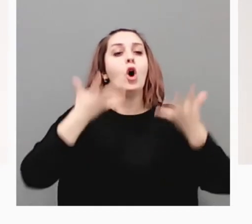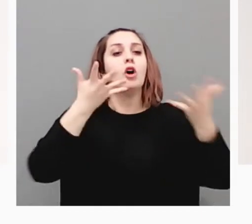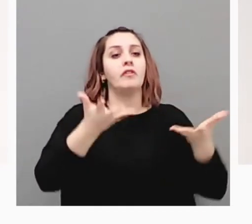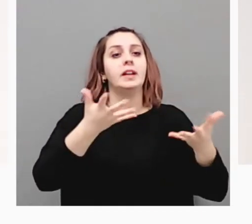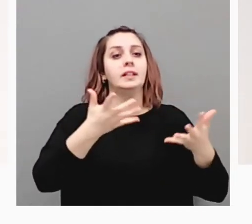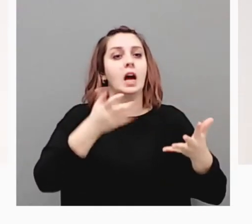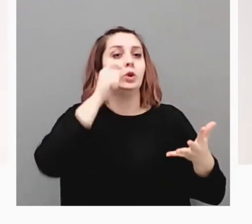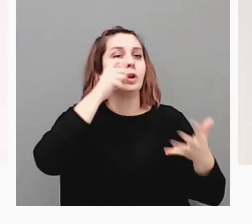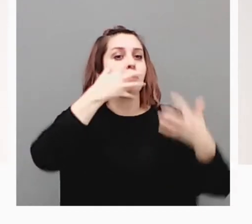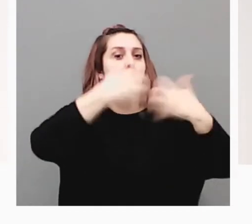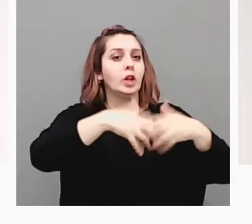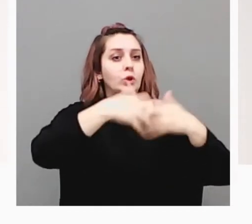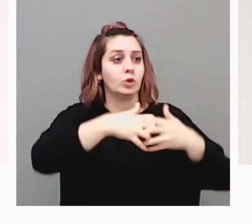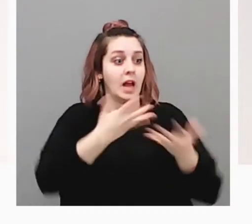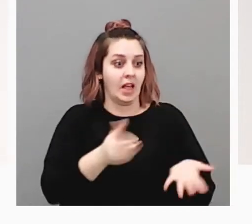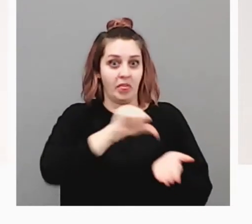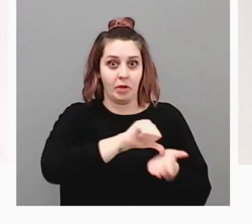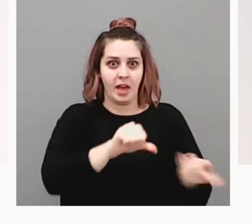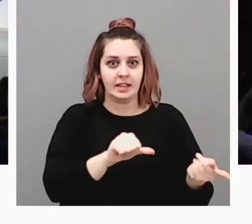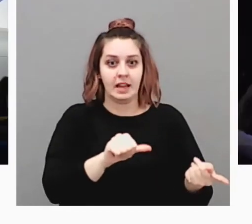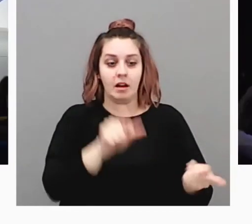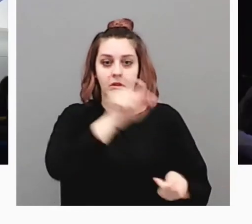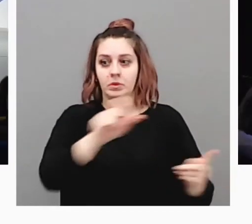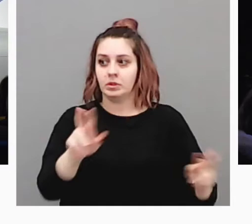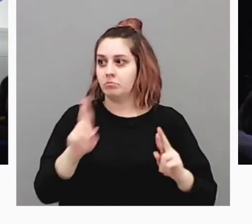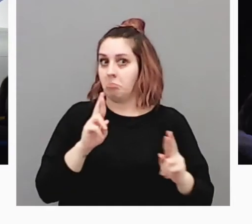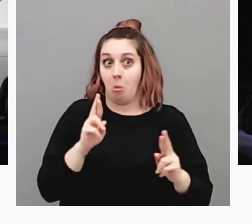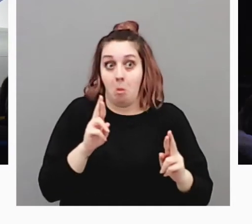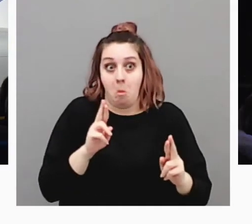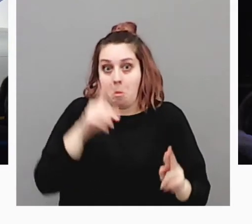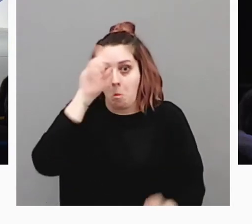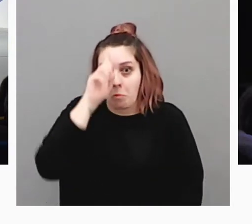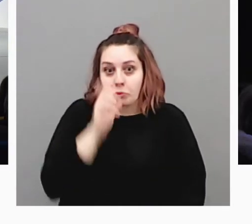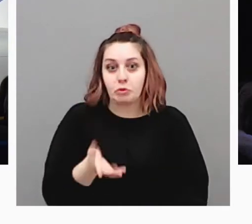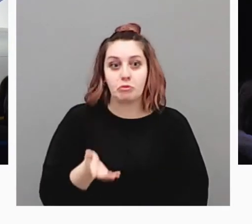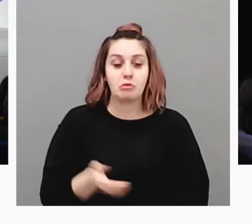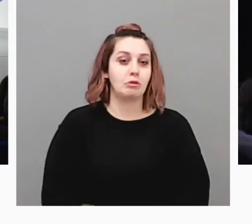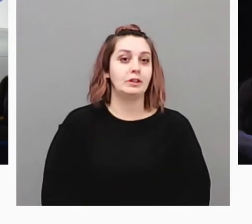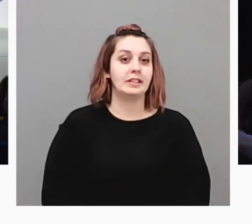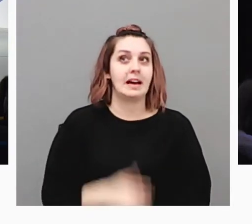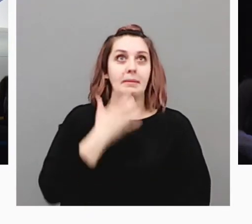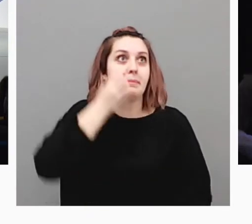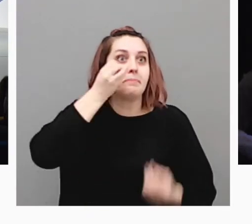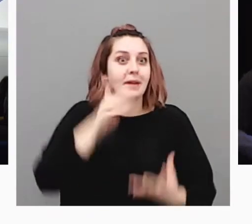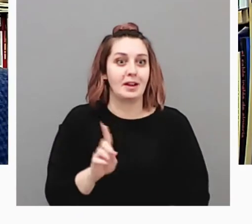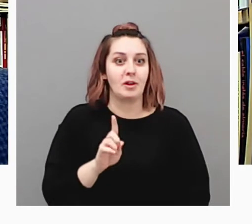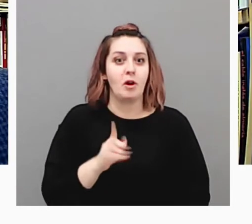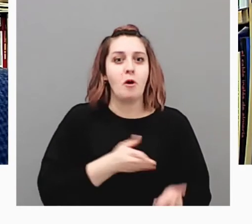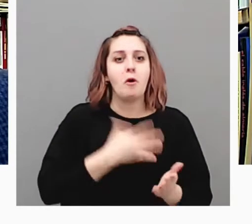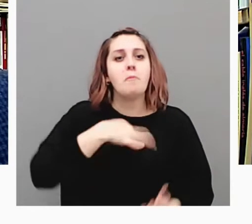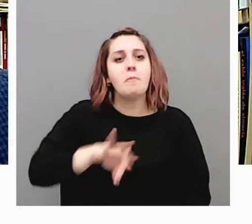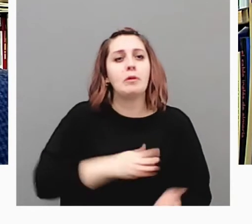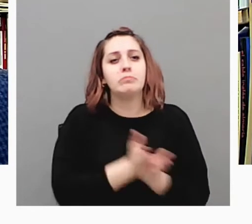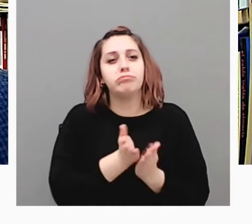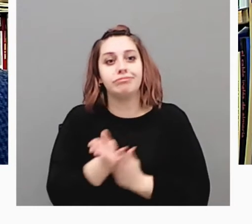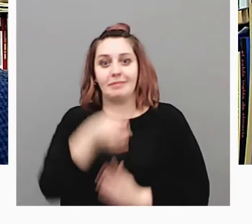ciudad, pues a menudo nos encontramos que no nos saben indicar con acierto todas las posibilidades que tenemos. Es